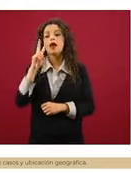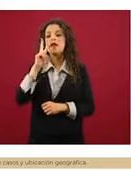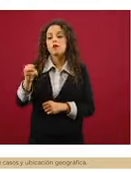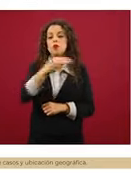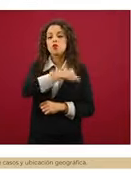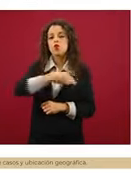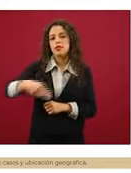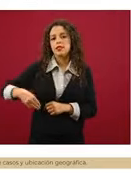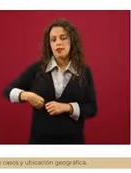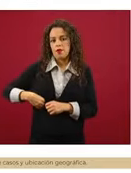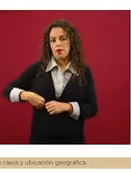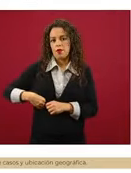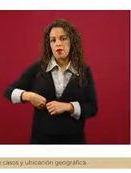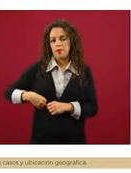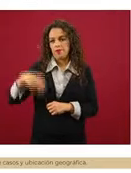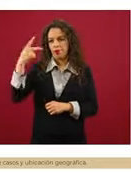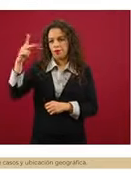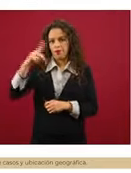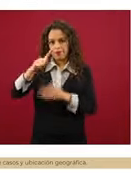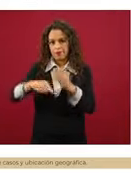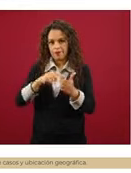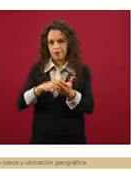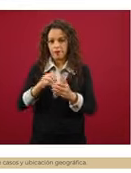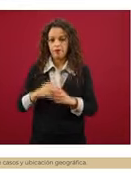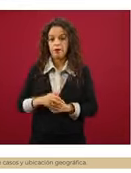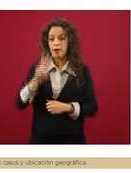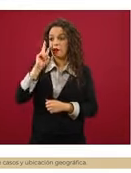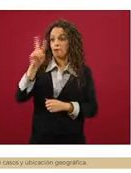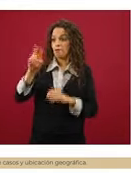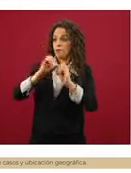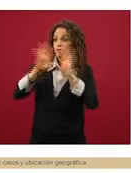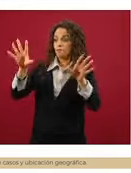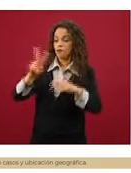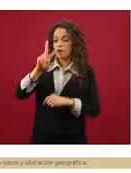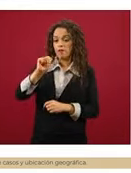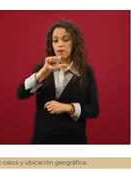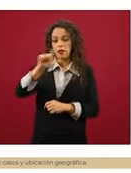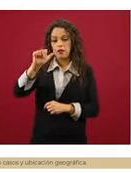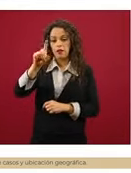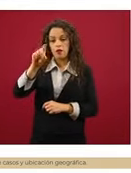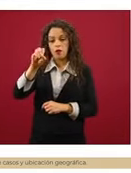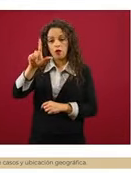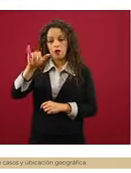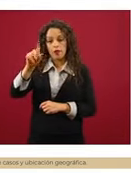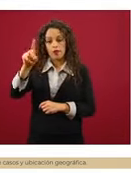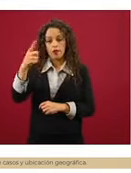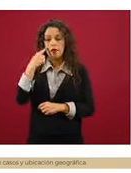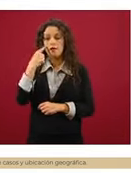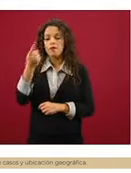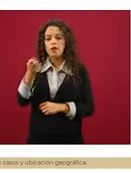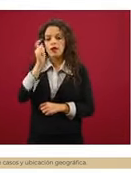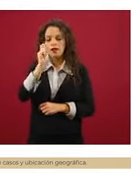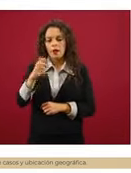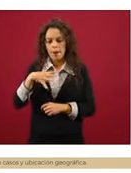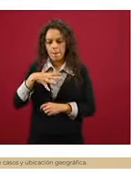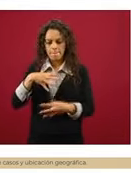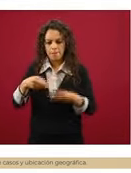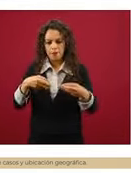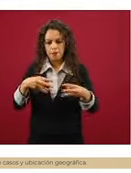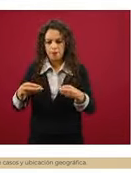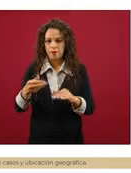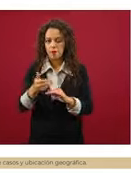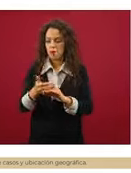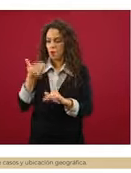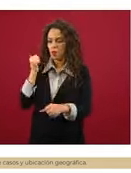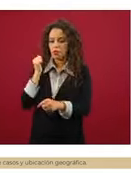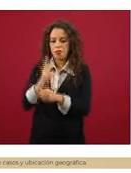principales. Aquí vemos claramente a Valladolid. Todos inician prácticamente con su transmisión, lógicamente temprano,